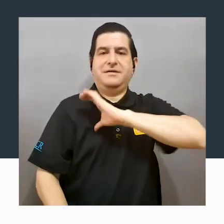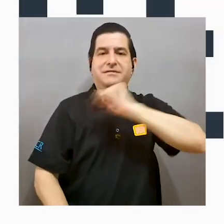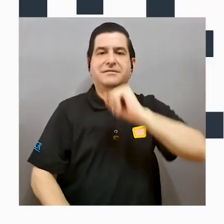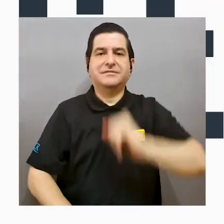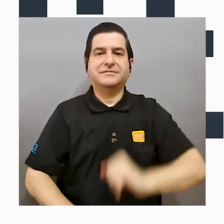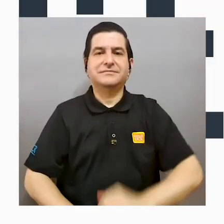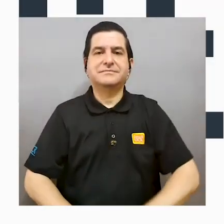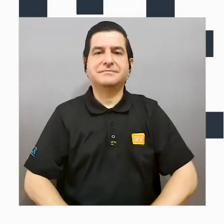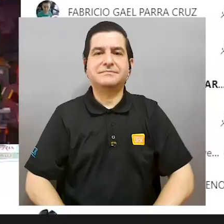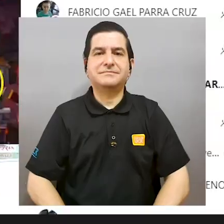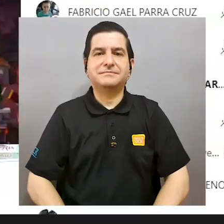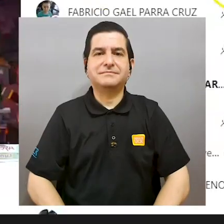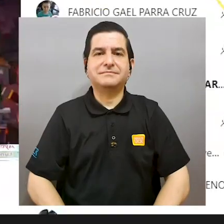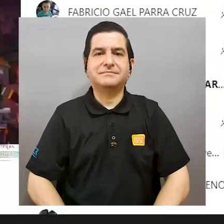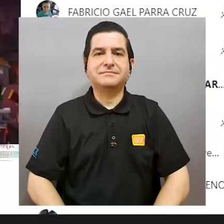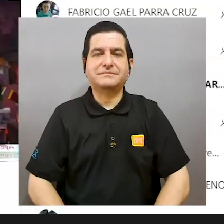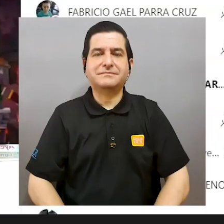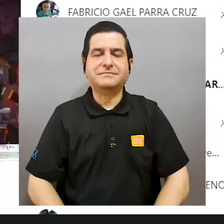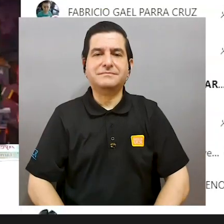calidad.